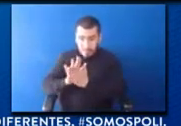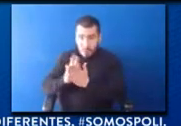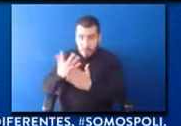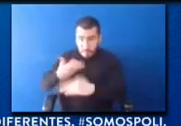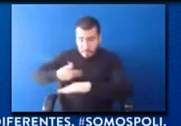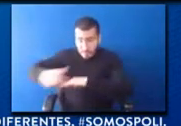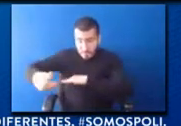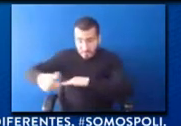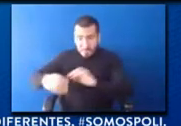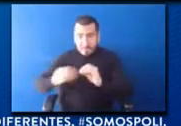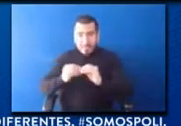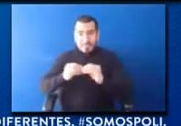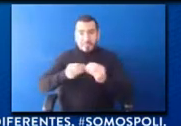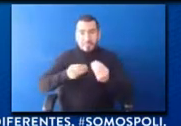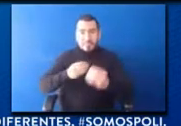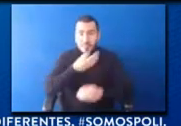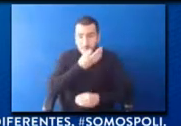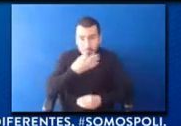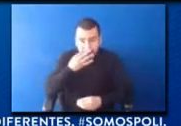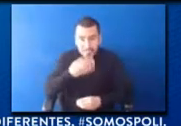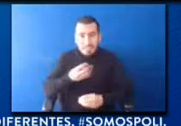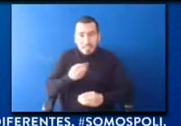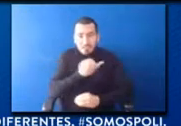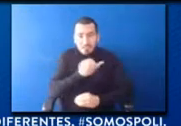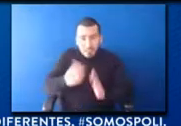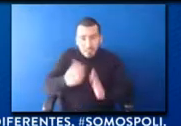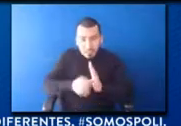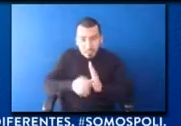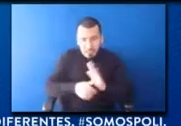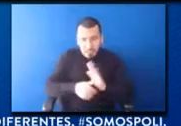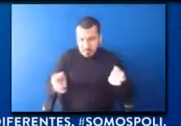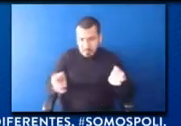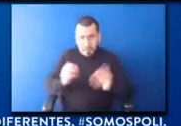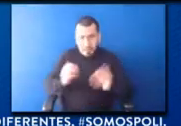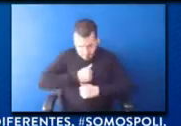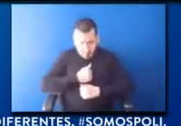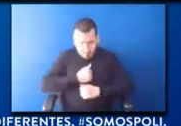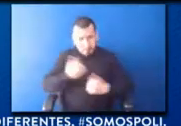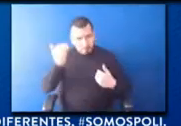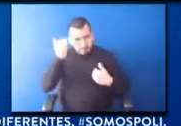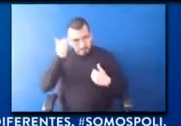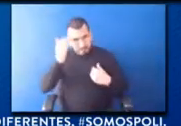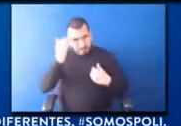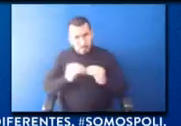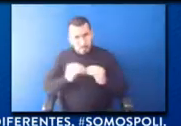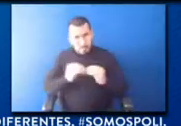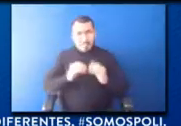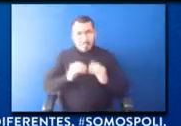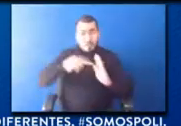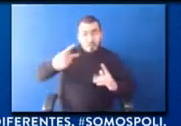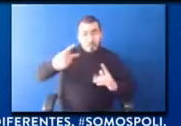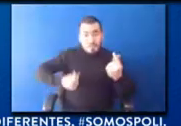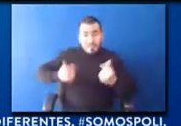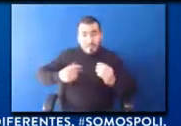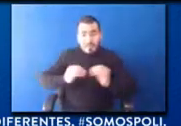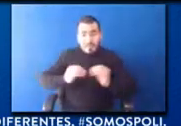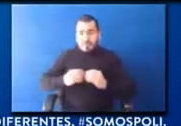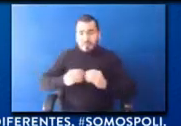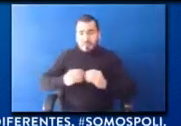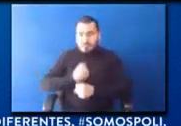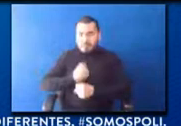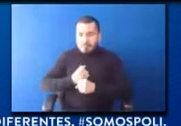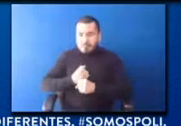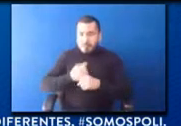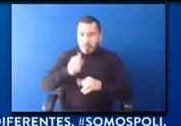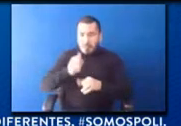datos personales. Esto es algo que se está viendo cada vez más, el phishing, el smishing, hacen parte de un trabajo de ingeniería social